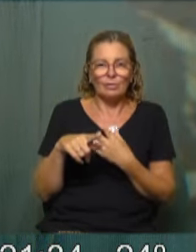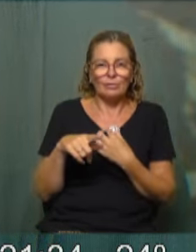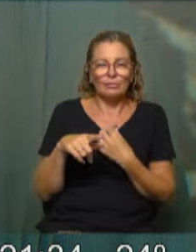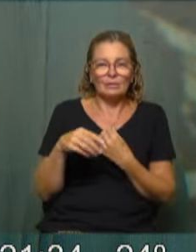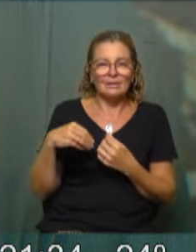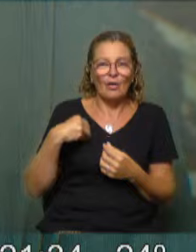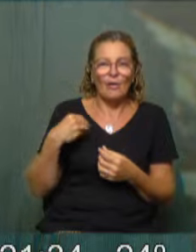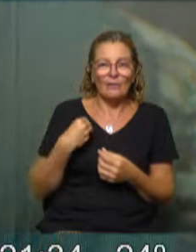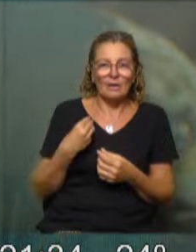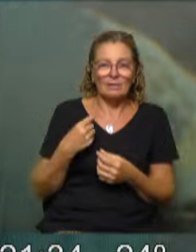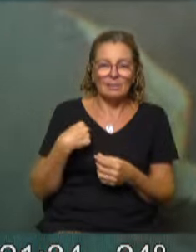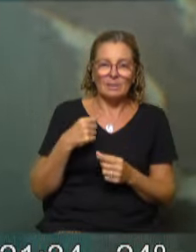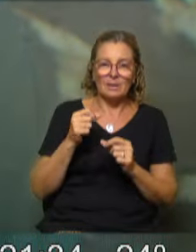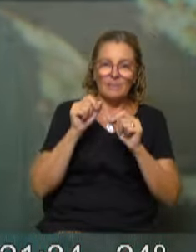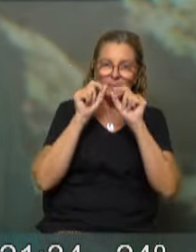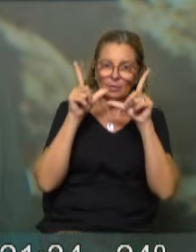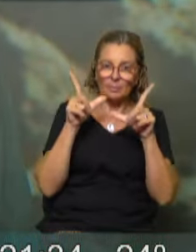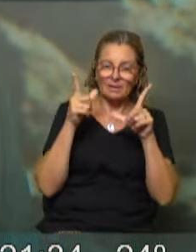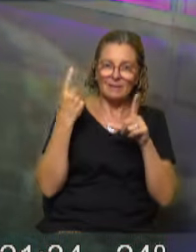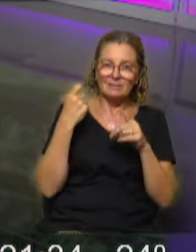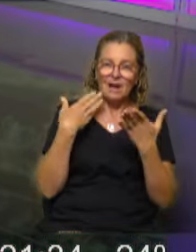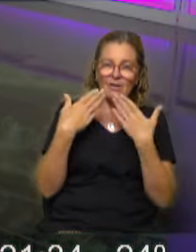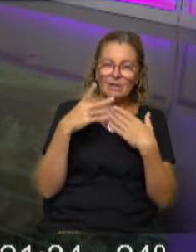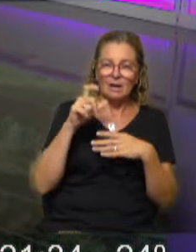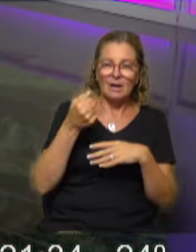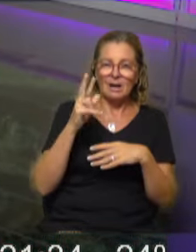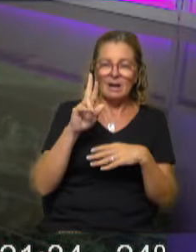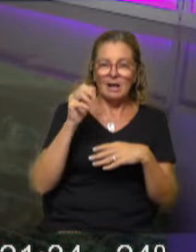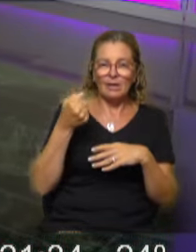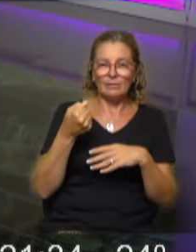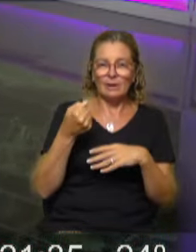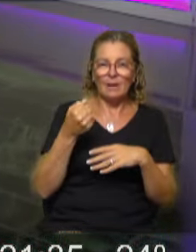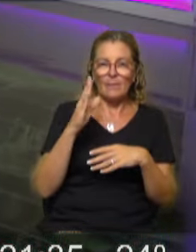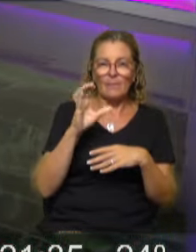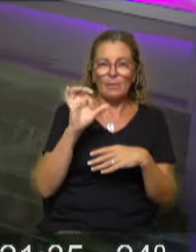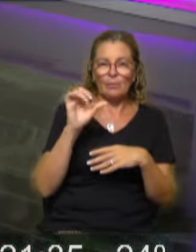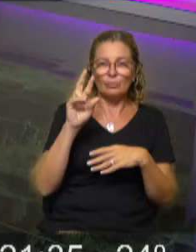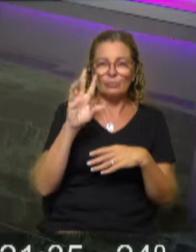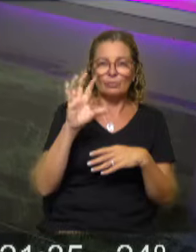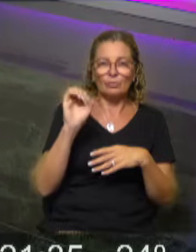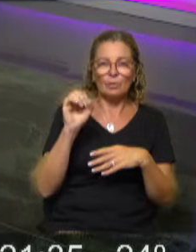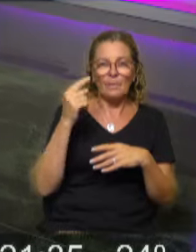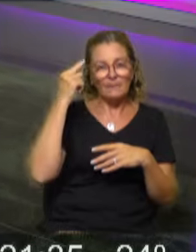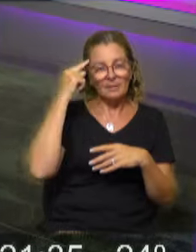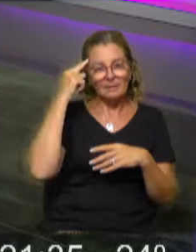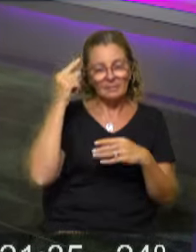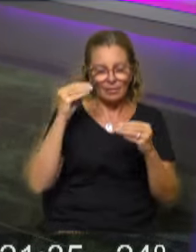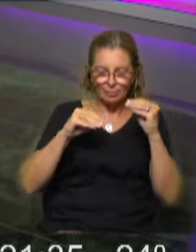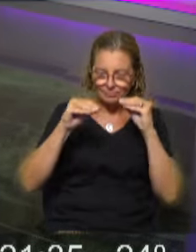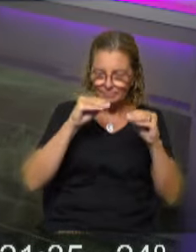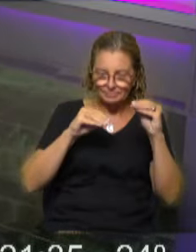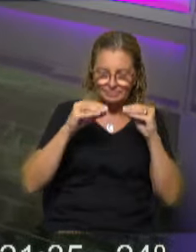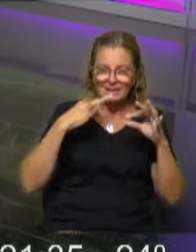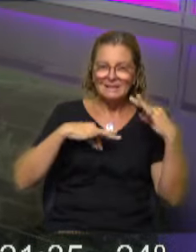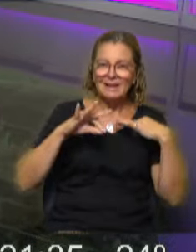de confianza que a mí me sorprende. Ayer hablaba con Laura Pouso, que es la dramaturgista. Estuvimos hasta las 12 de la noche pensando en cosas de la obra. Y